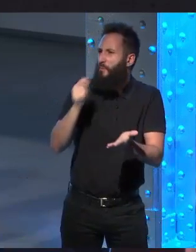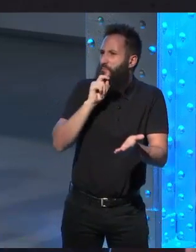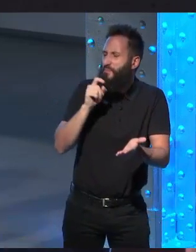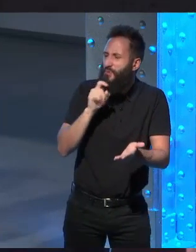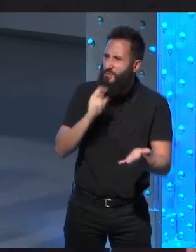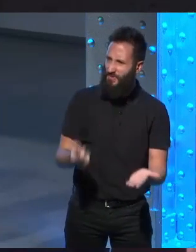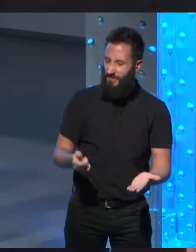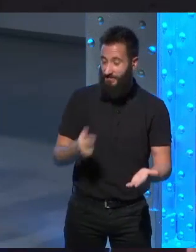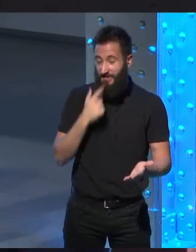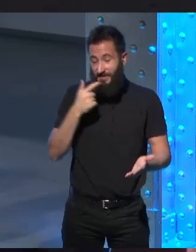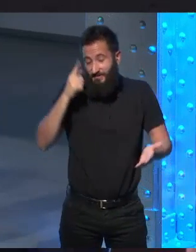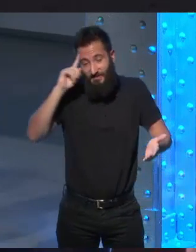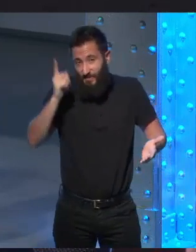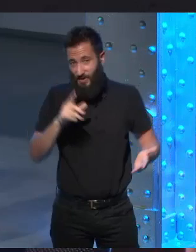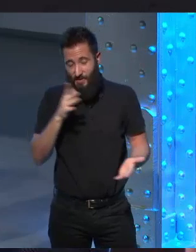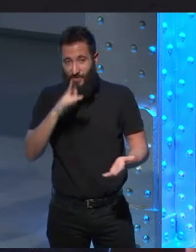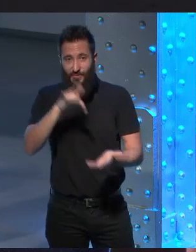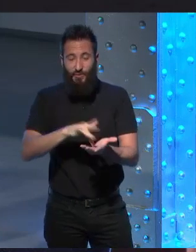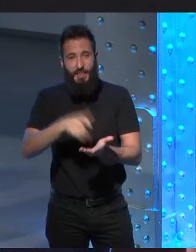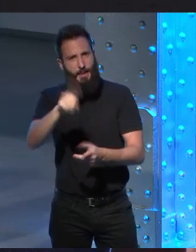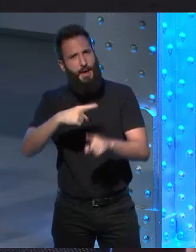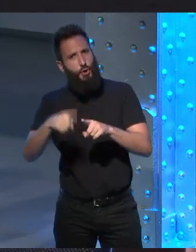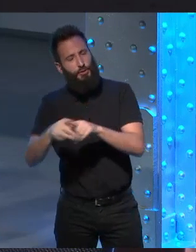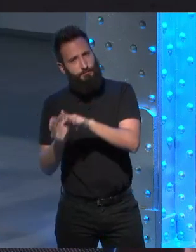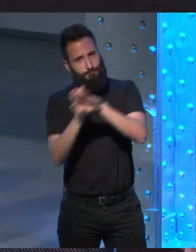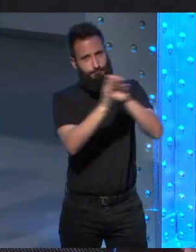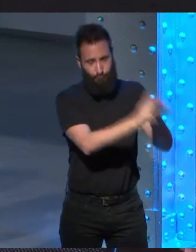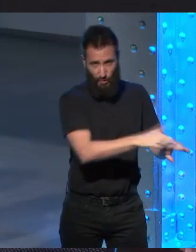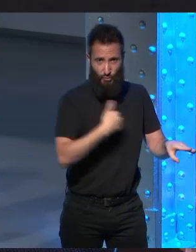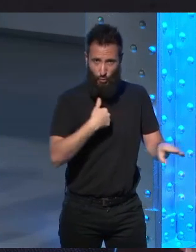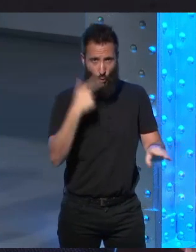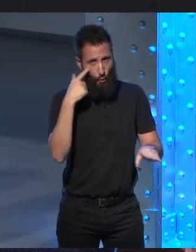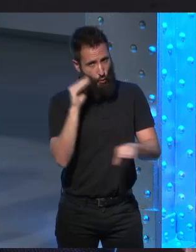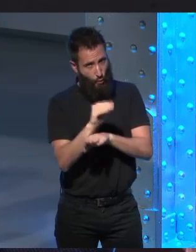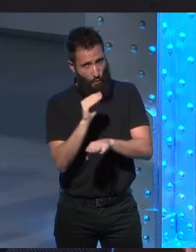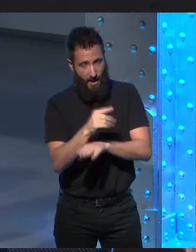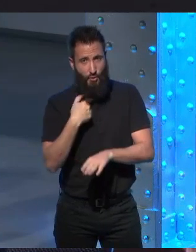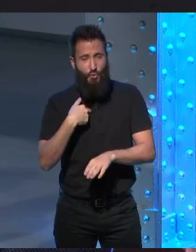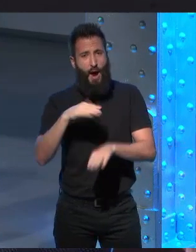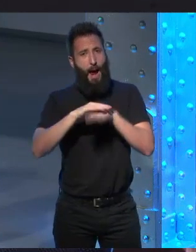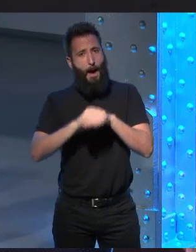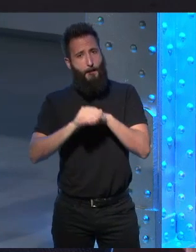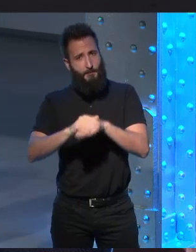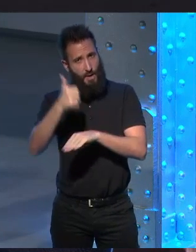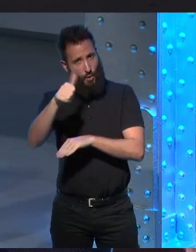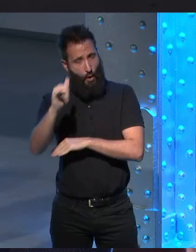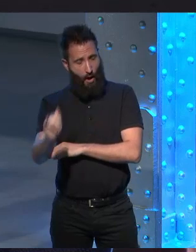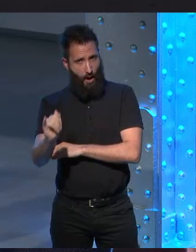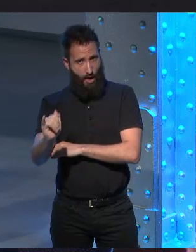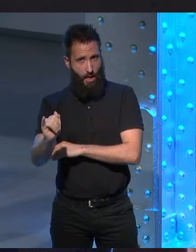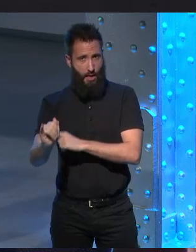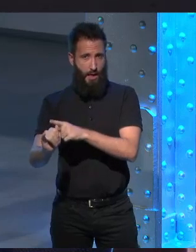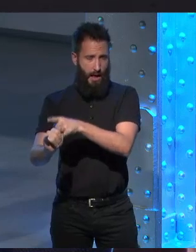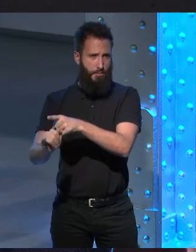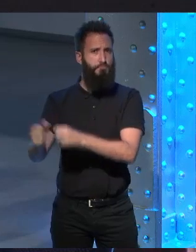porque aprender esto me puede costar... Hay otra cosa que tengo que tener cuidado. Tengo un amigo que es